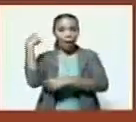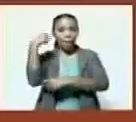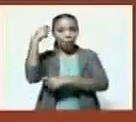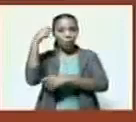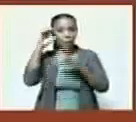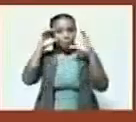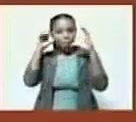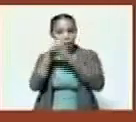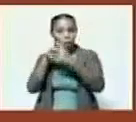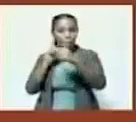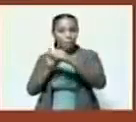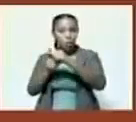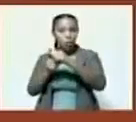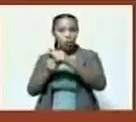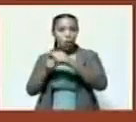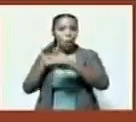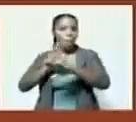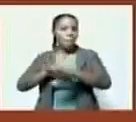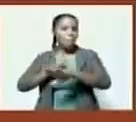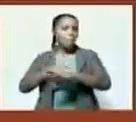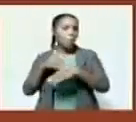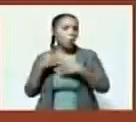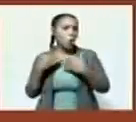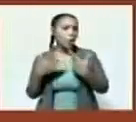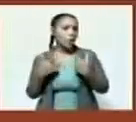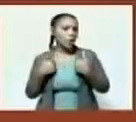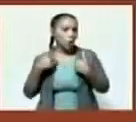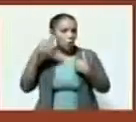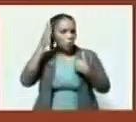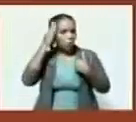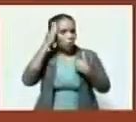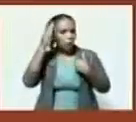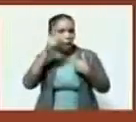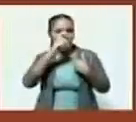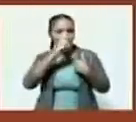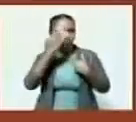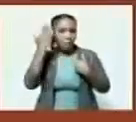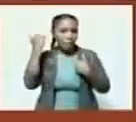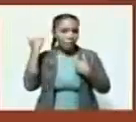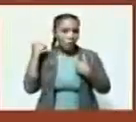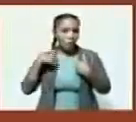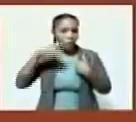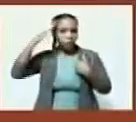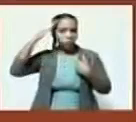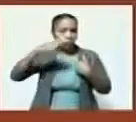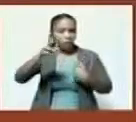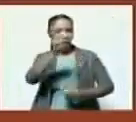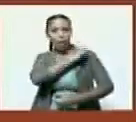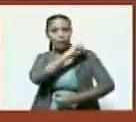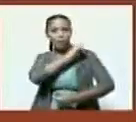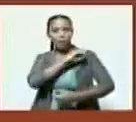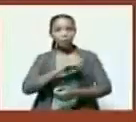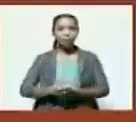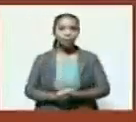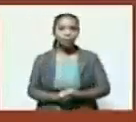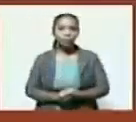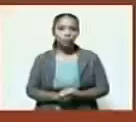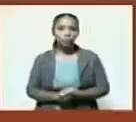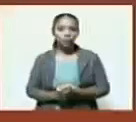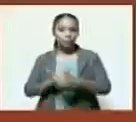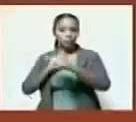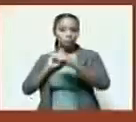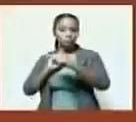en Apure, porque bien es sabido que desde el año pasado nuestro comandante en jefe, habiendo